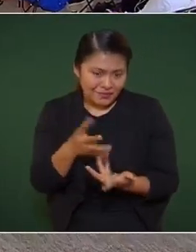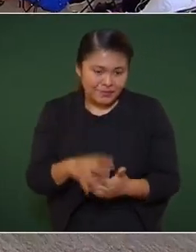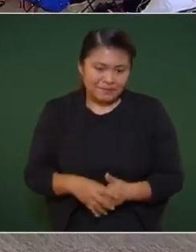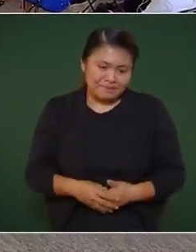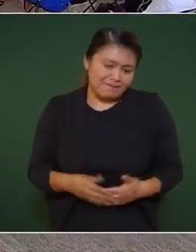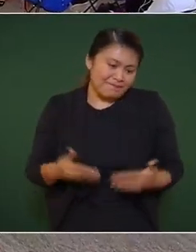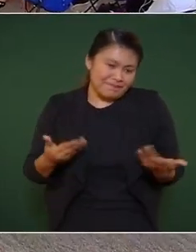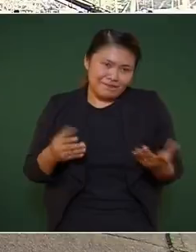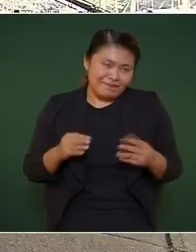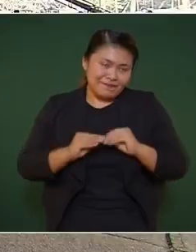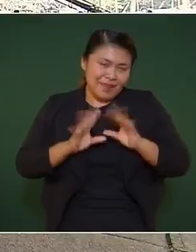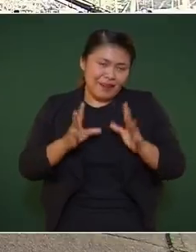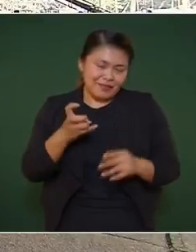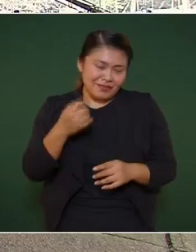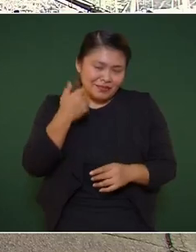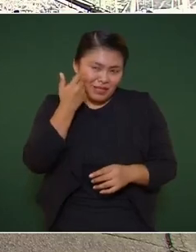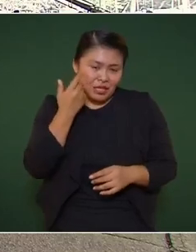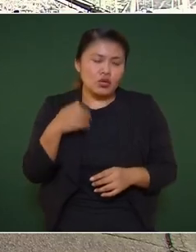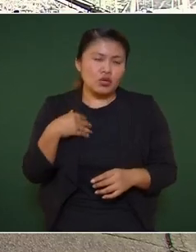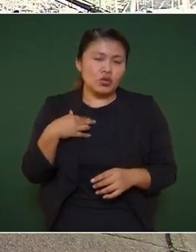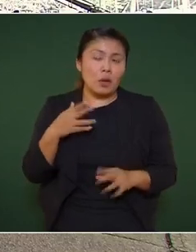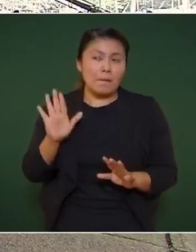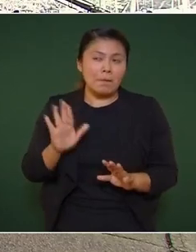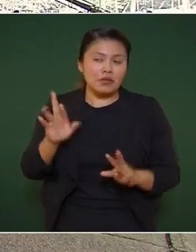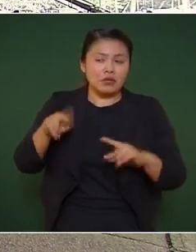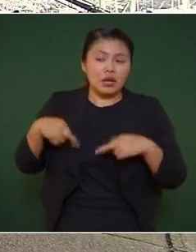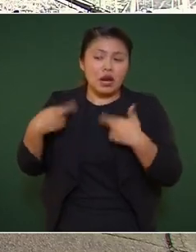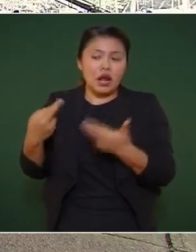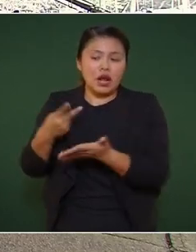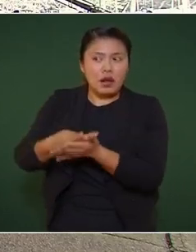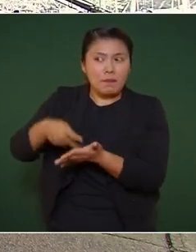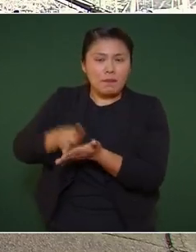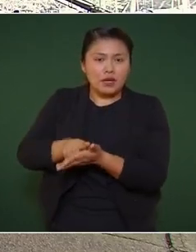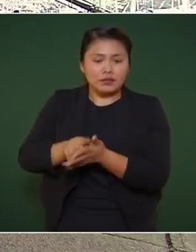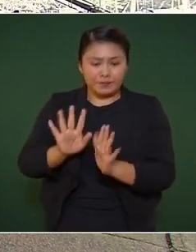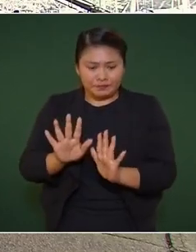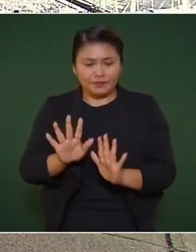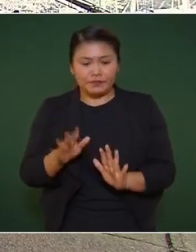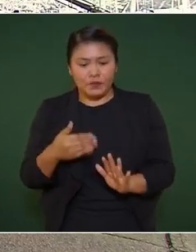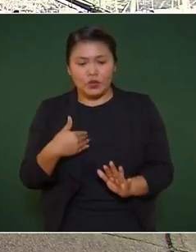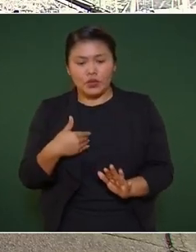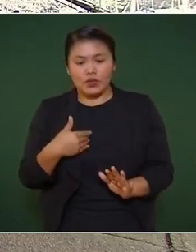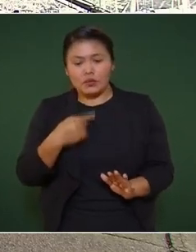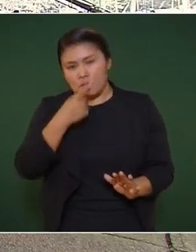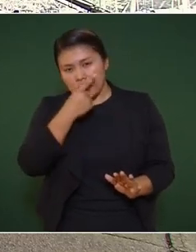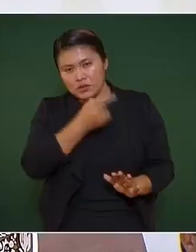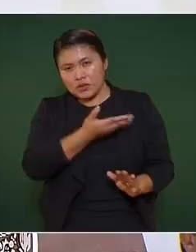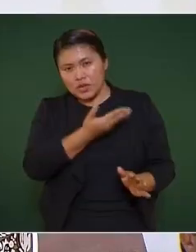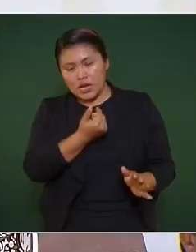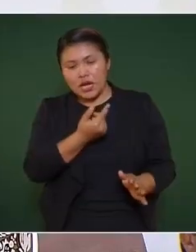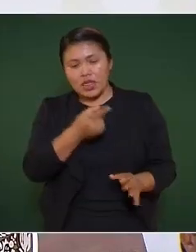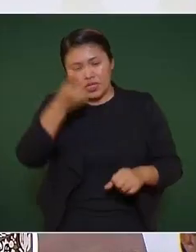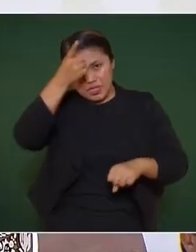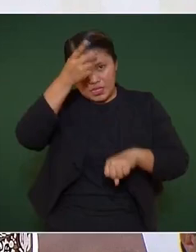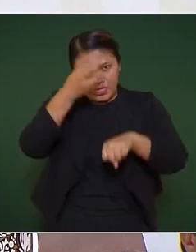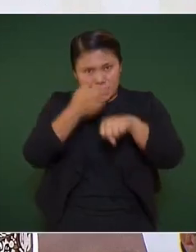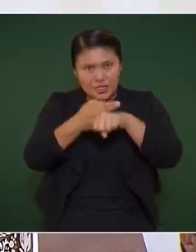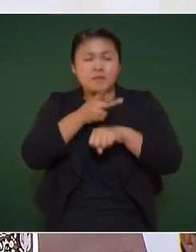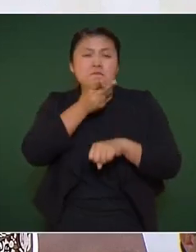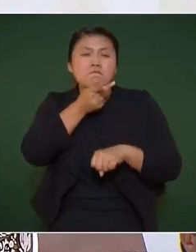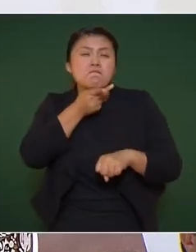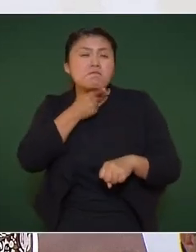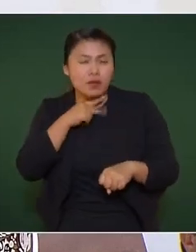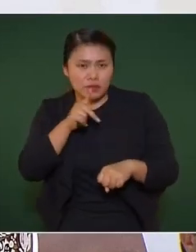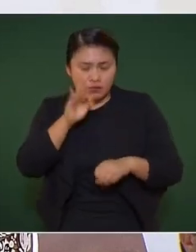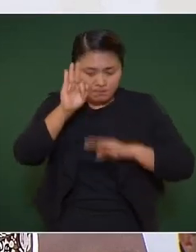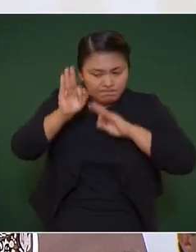Sí, sí. Vamos a pedirle al director de Pemex que atienda esto que están